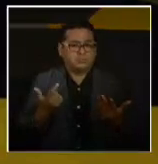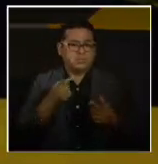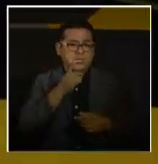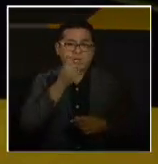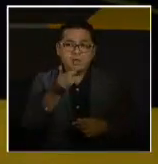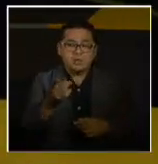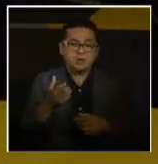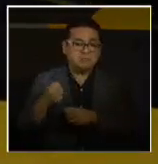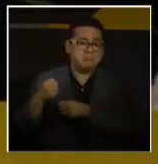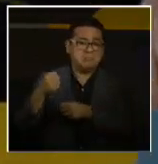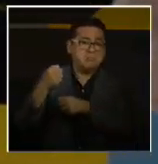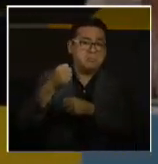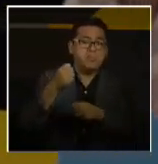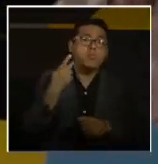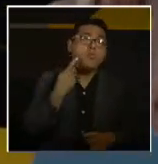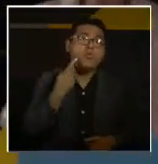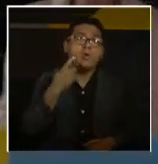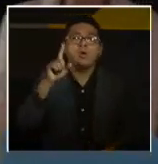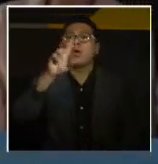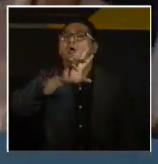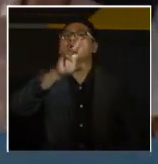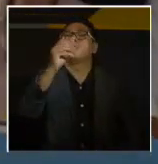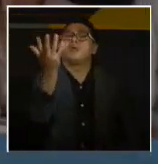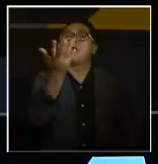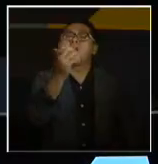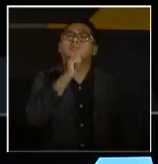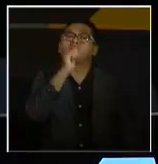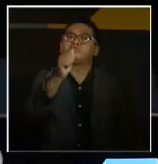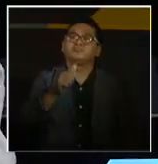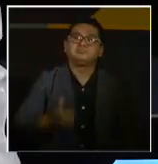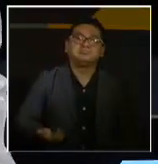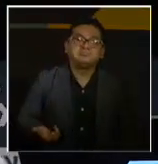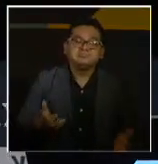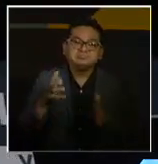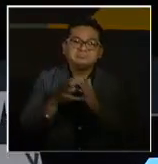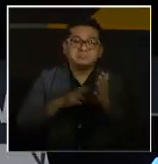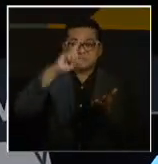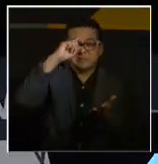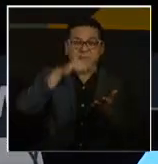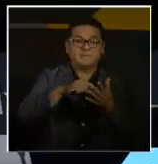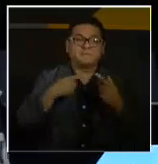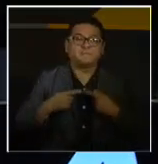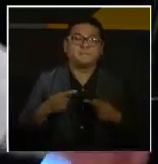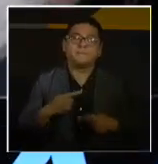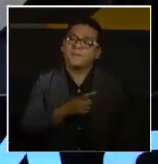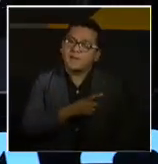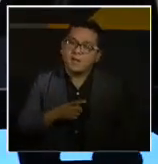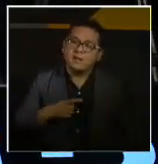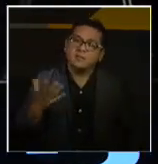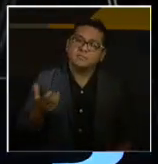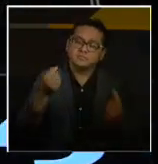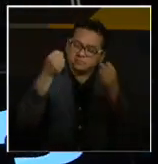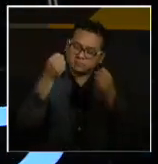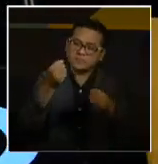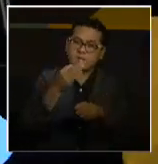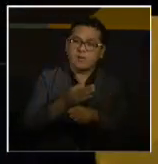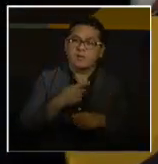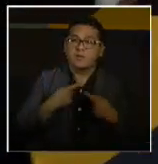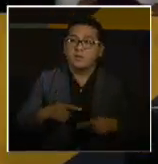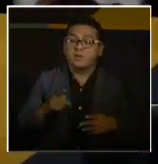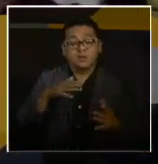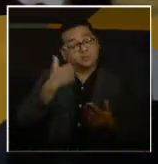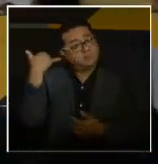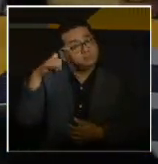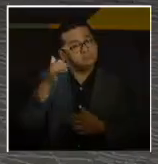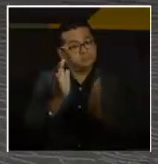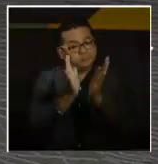campaña en donde le digan los políticos, no hagas corrupción. Yo creo que los ciudadanos debemos de tomar las riendas del destino del